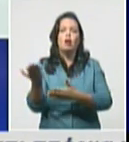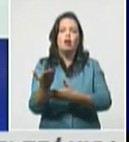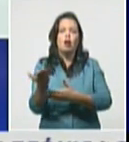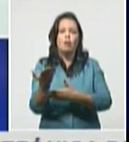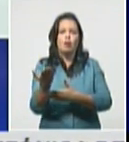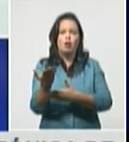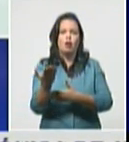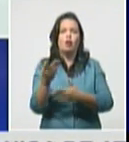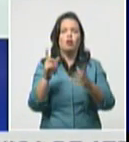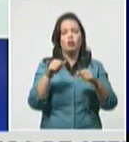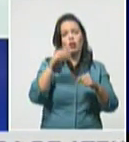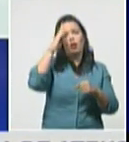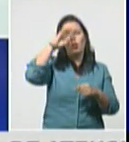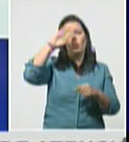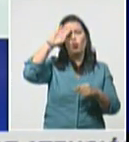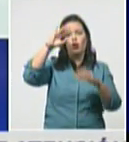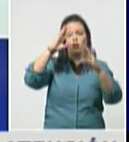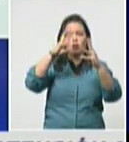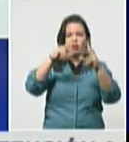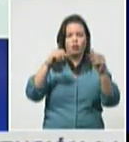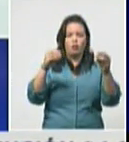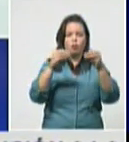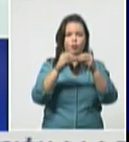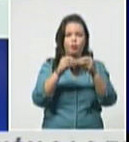esa posición con